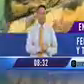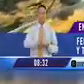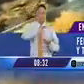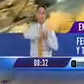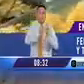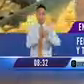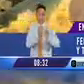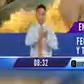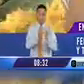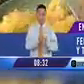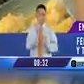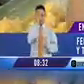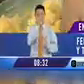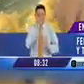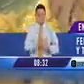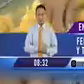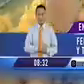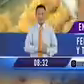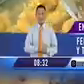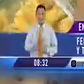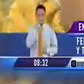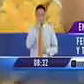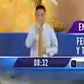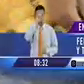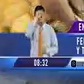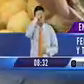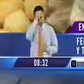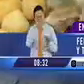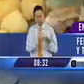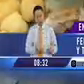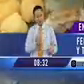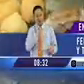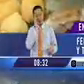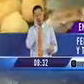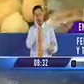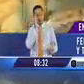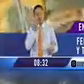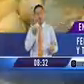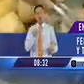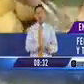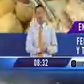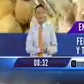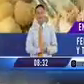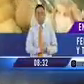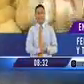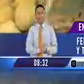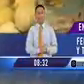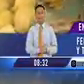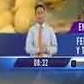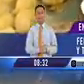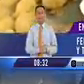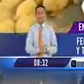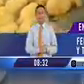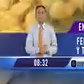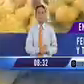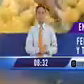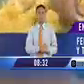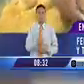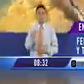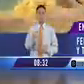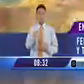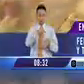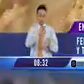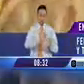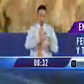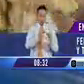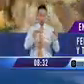tortillas hermosas. Mire ese hornadito, qué delicioso. Como pechuga de gallina, amigo, vea. Mi